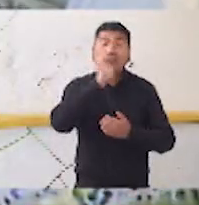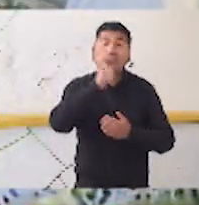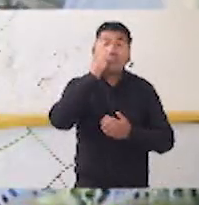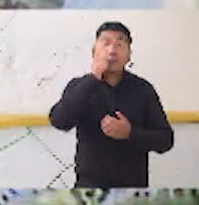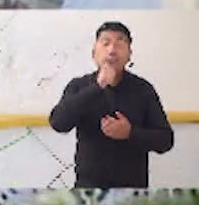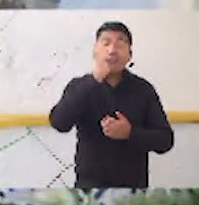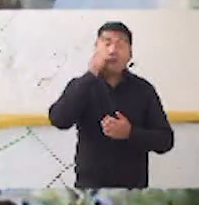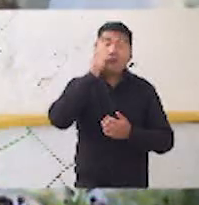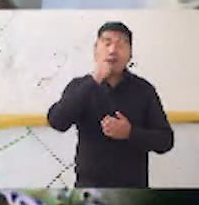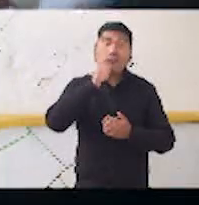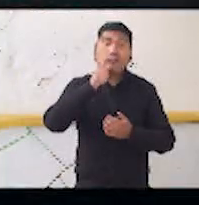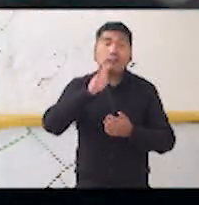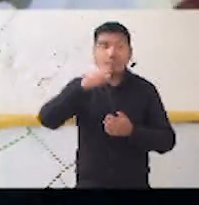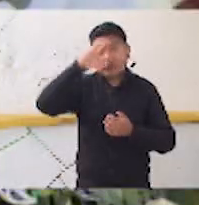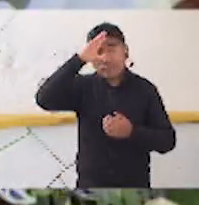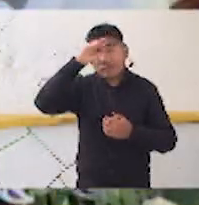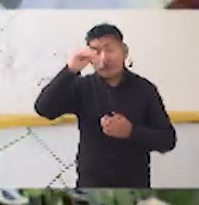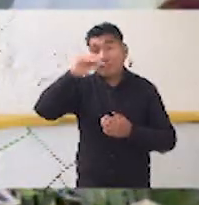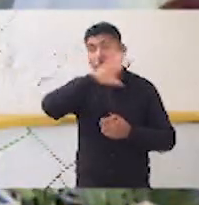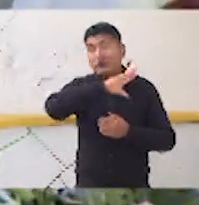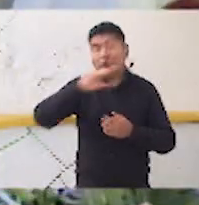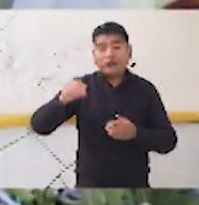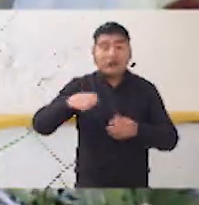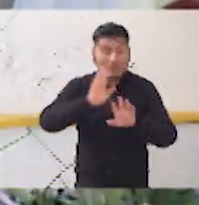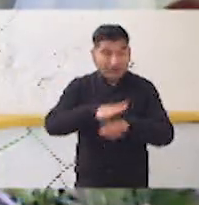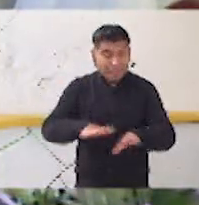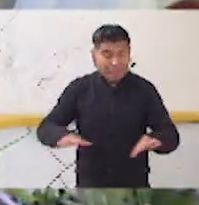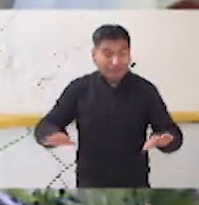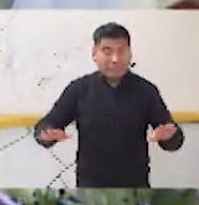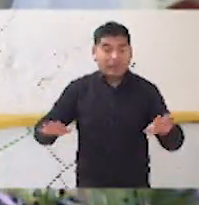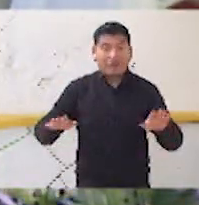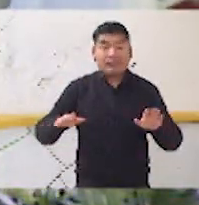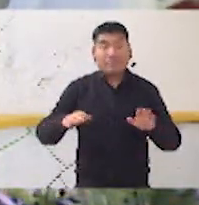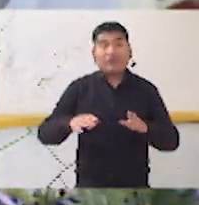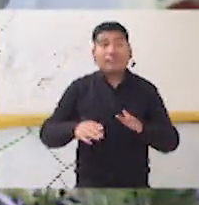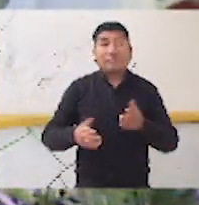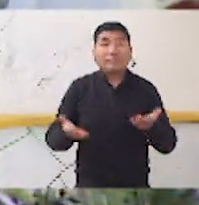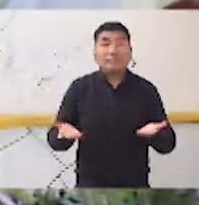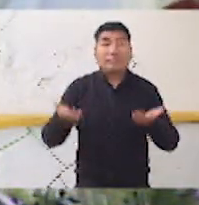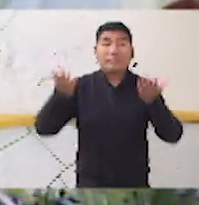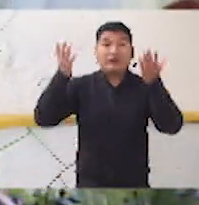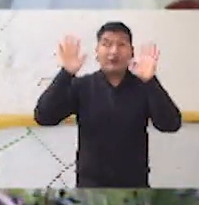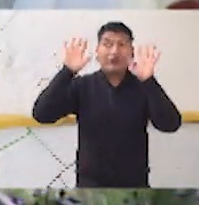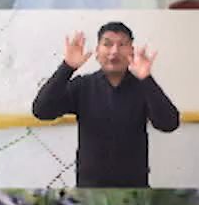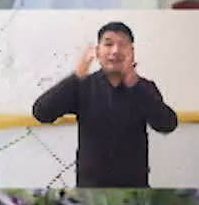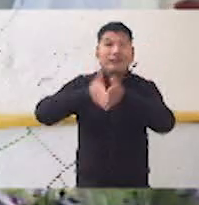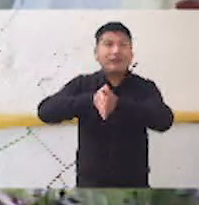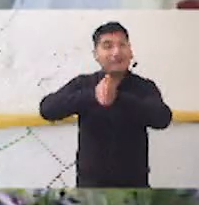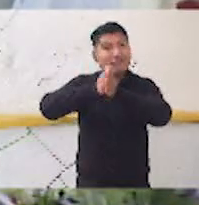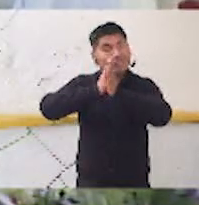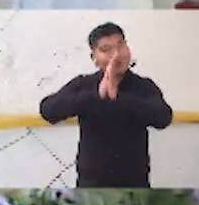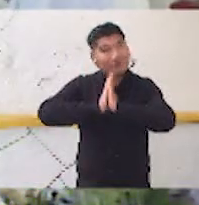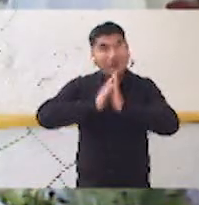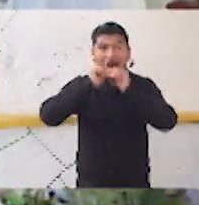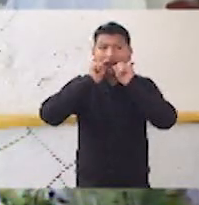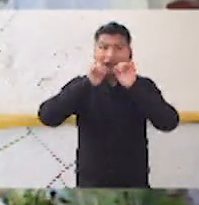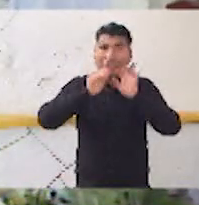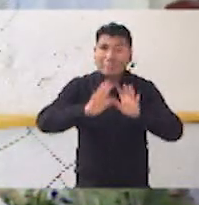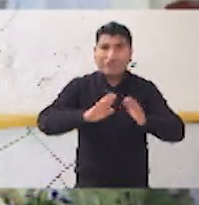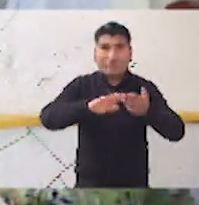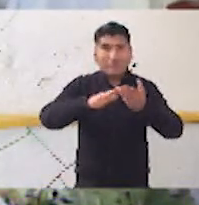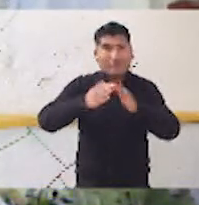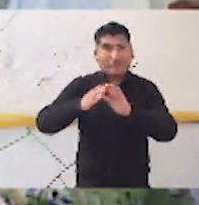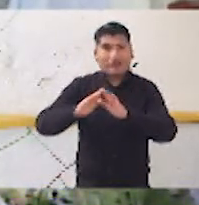mujeres, de los hombres y los niños, las levantamos pidiendo, bendice a tu pueblo con pan